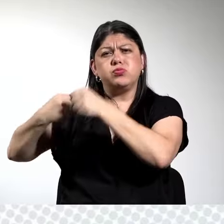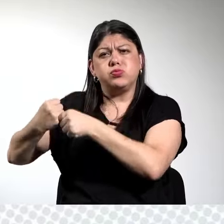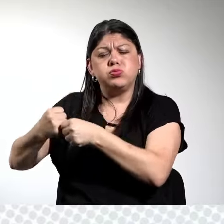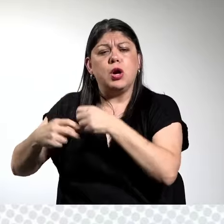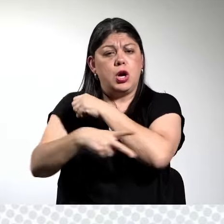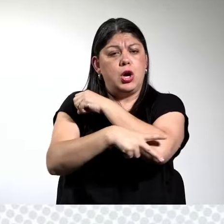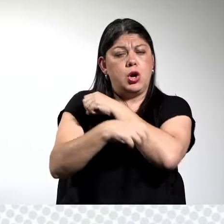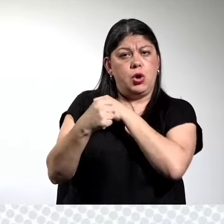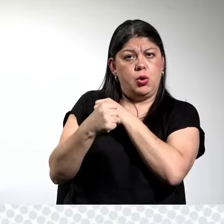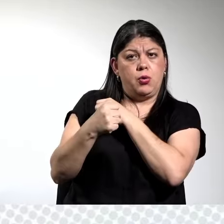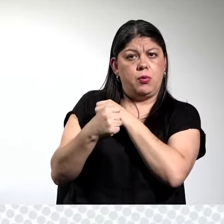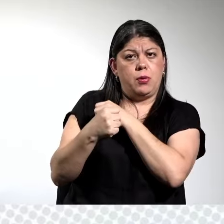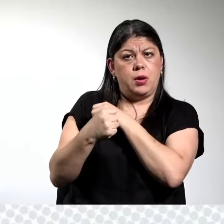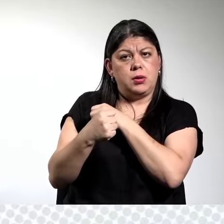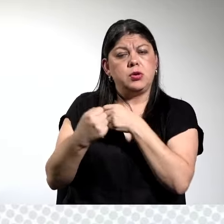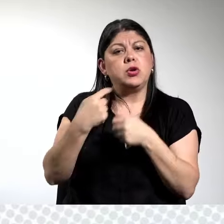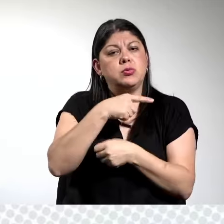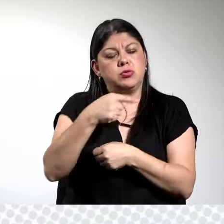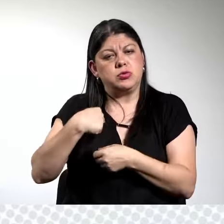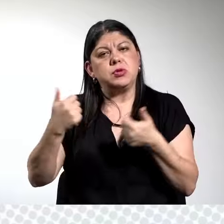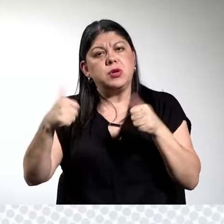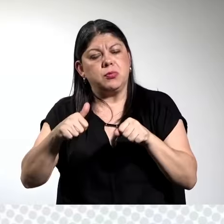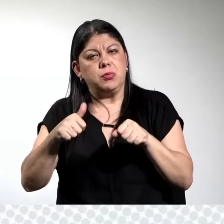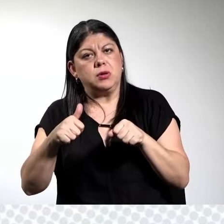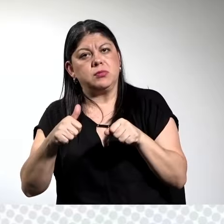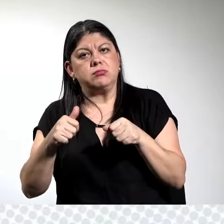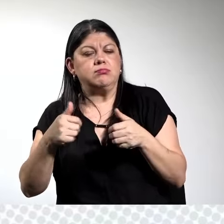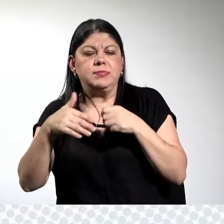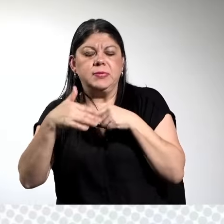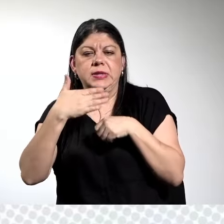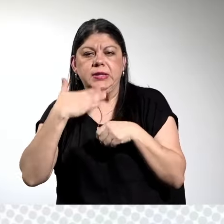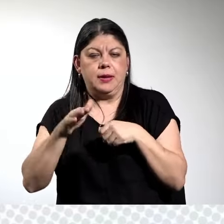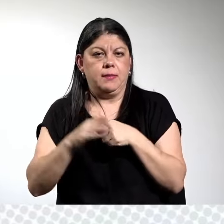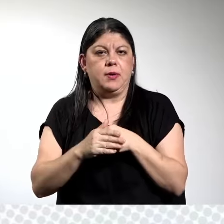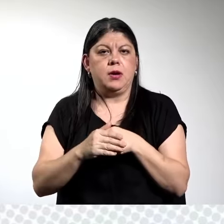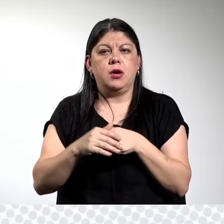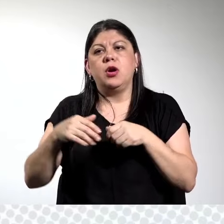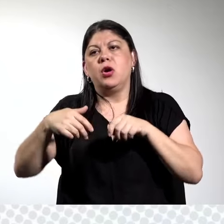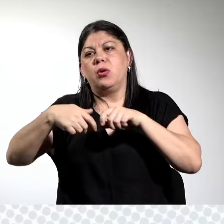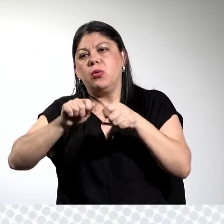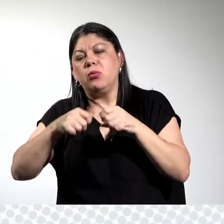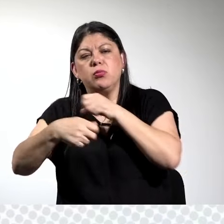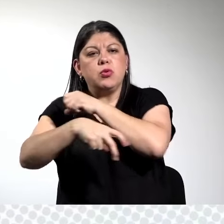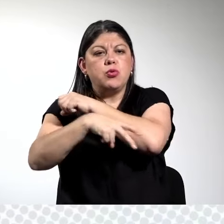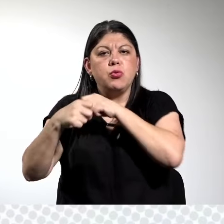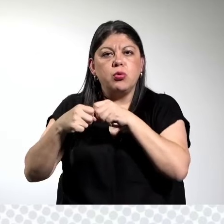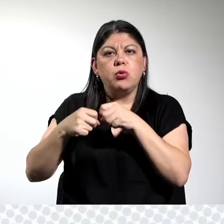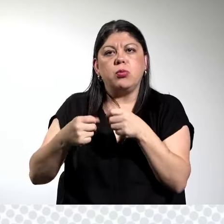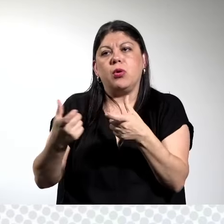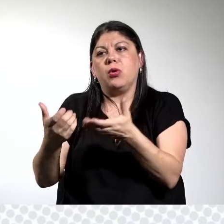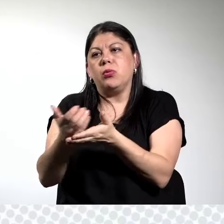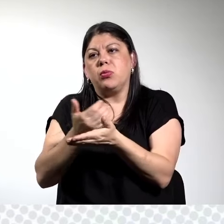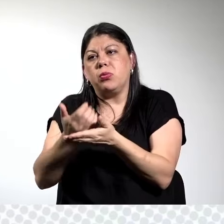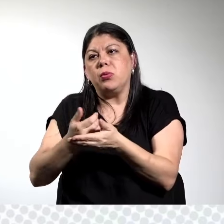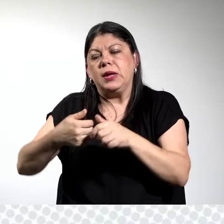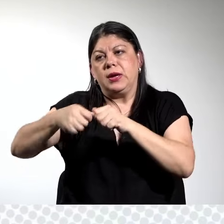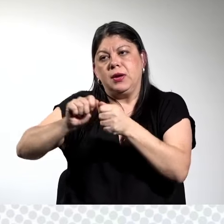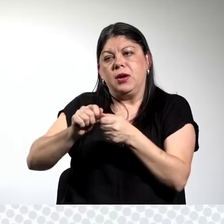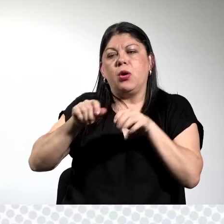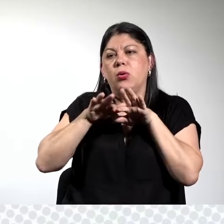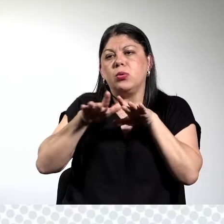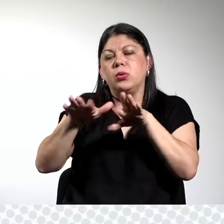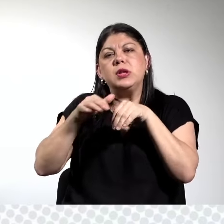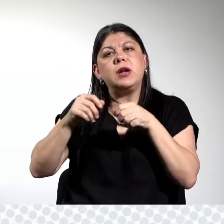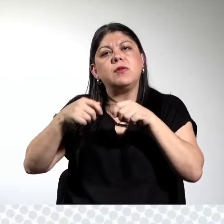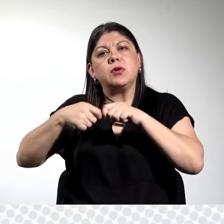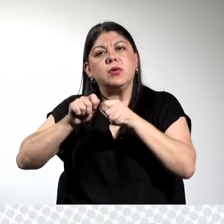Robar, creo que podemos estar de acuerdo que está mal, pero si yo agarro la ley voy a toparme que hurto, robo e enriquecimiento ilícito, tráfico de influencias, todas